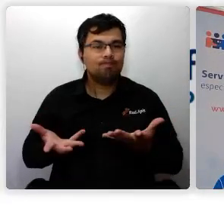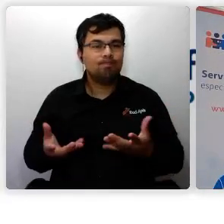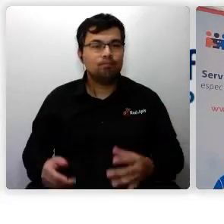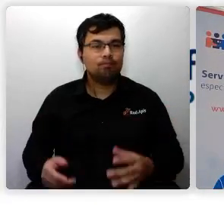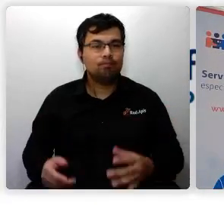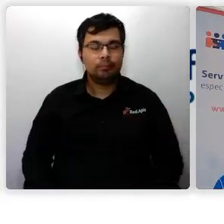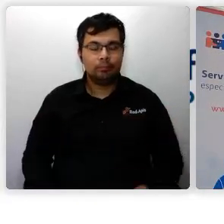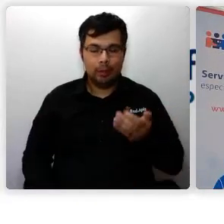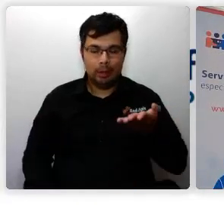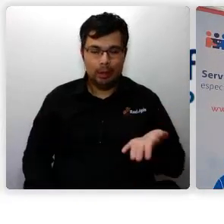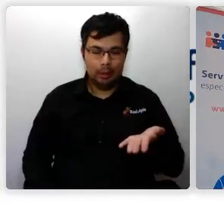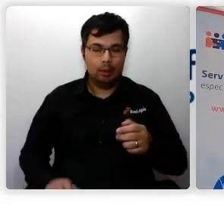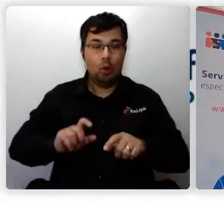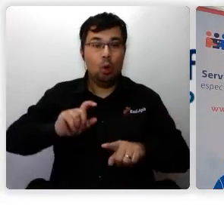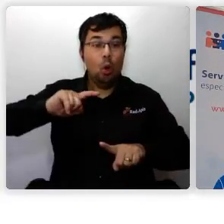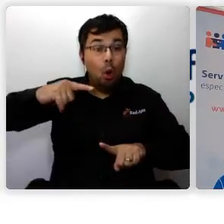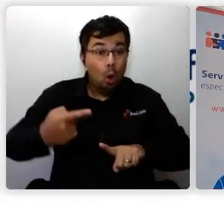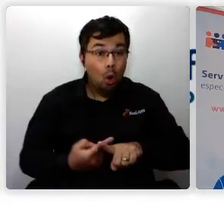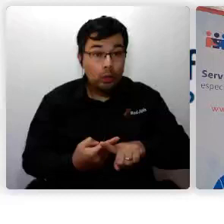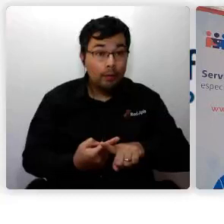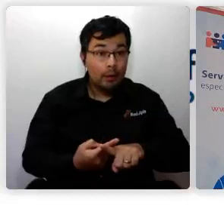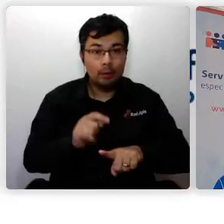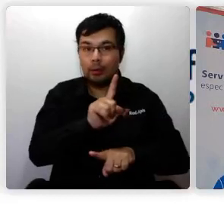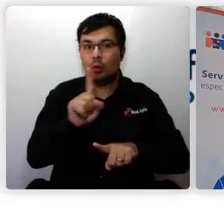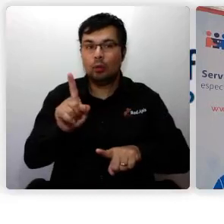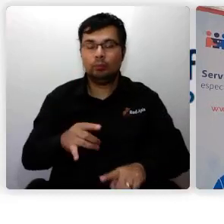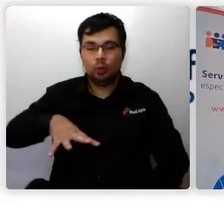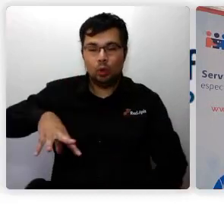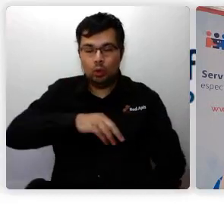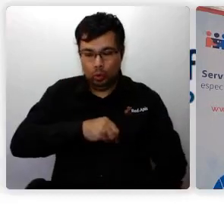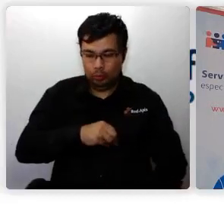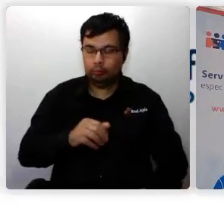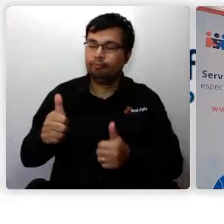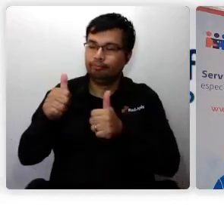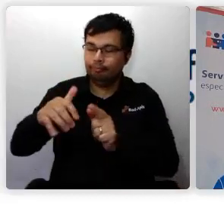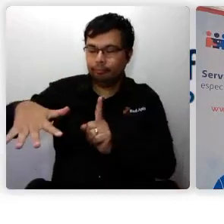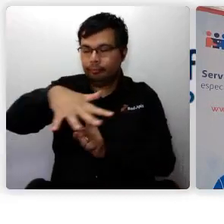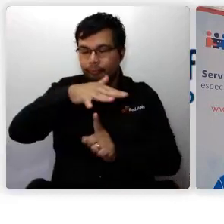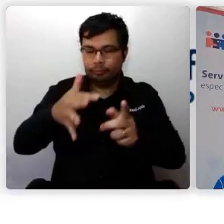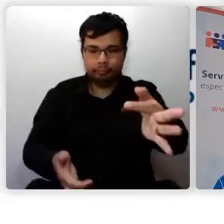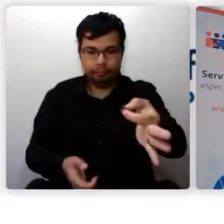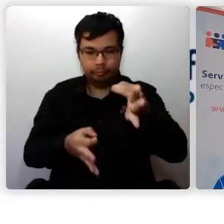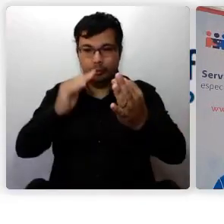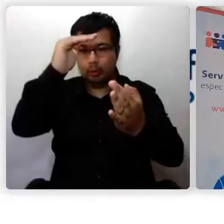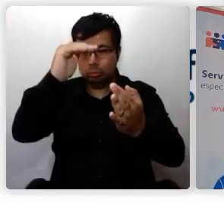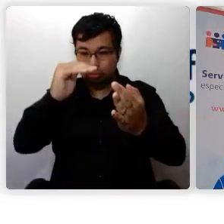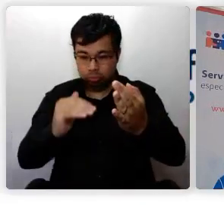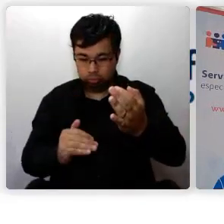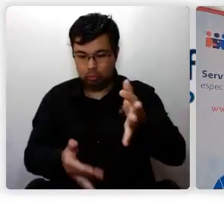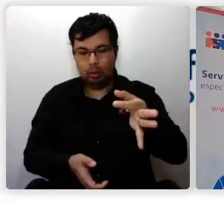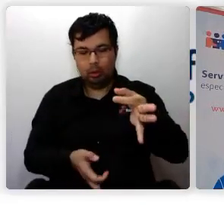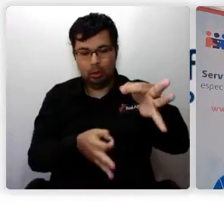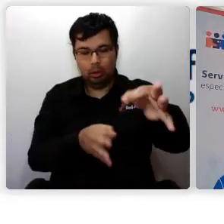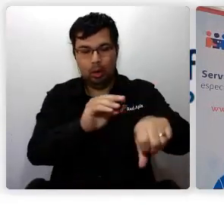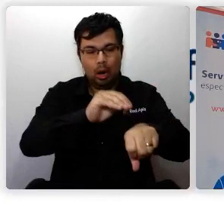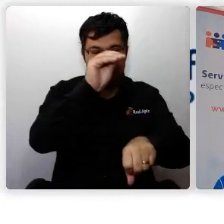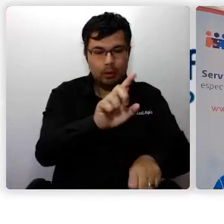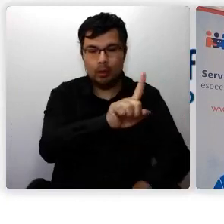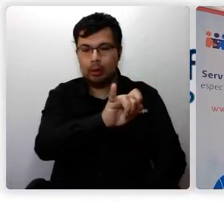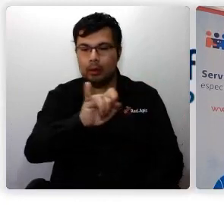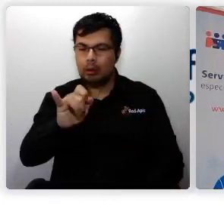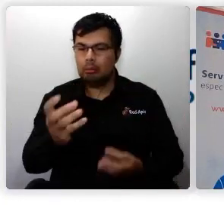que esto no vuelva a pasar. Nosotros ya revisamos el caso y hacemos las recomendaciones de impuesto interno de qué es lo que se debe hacer para